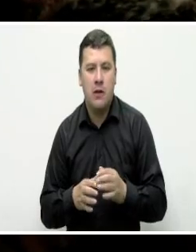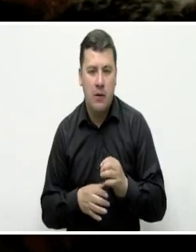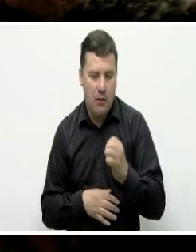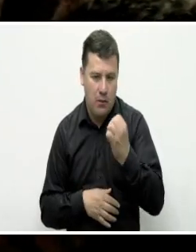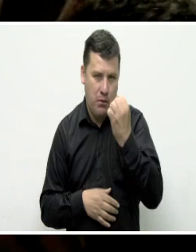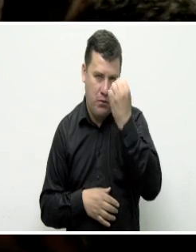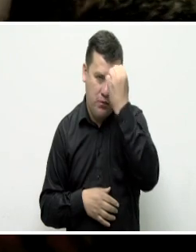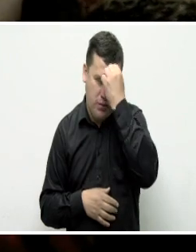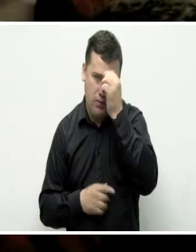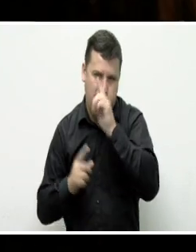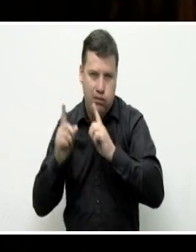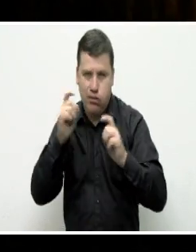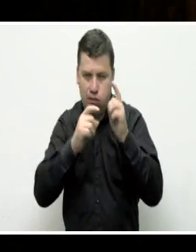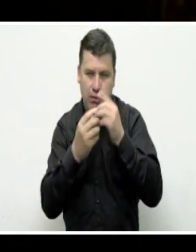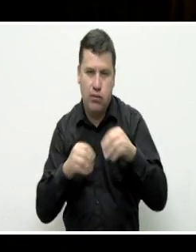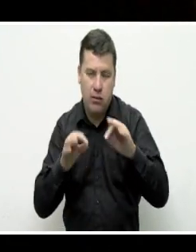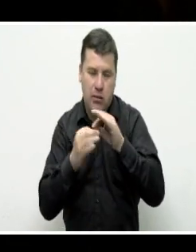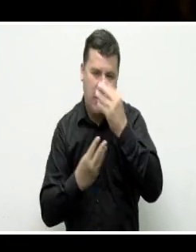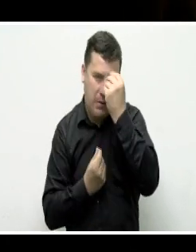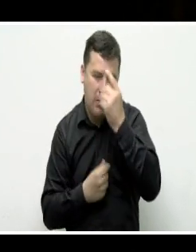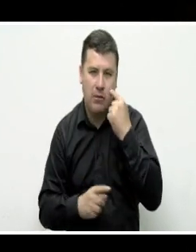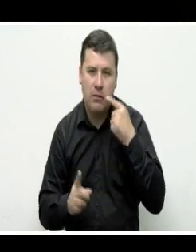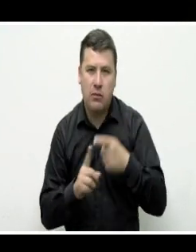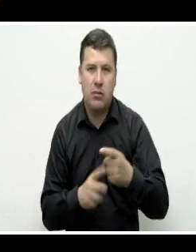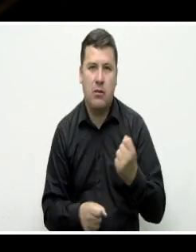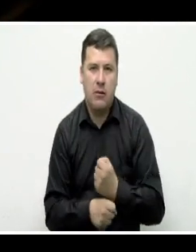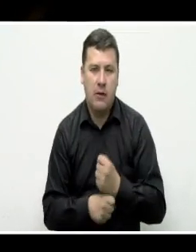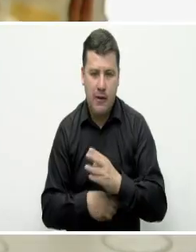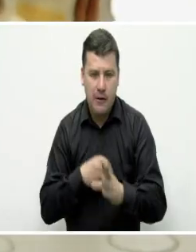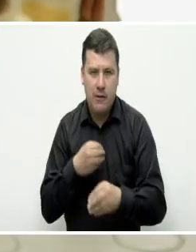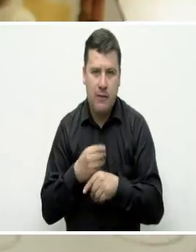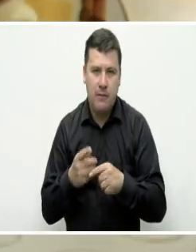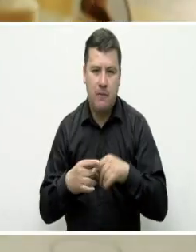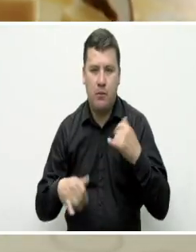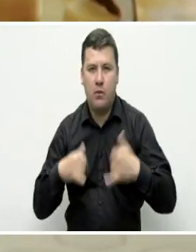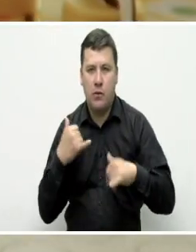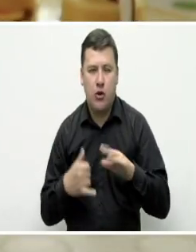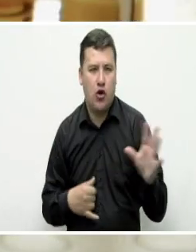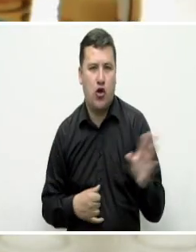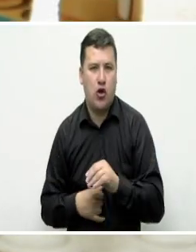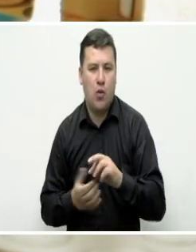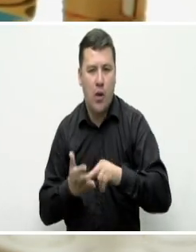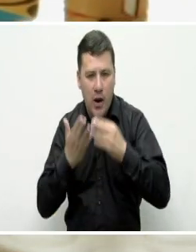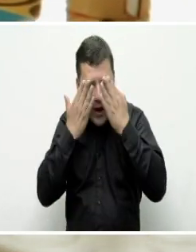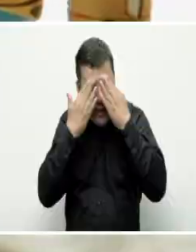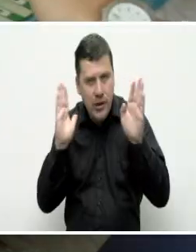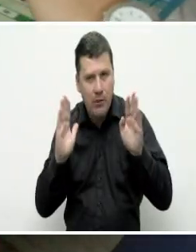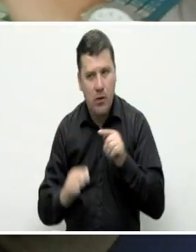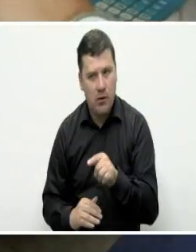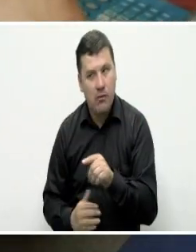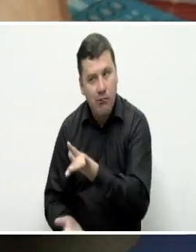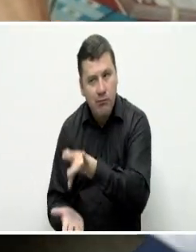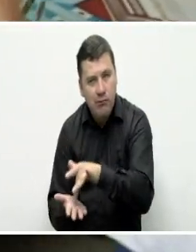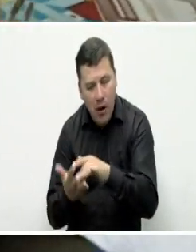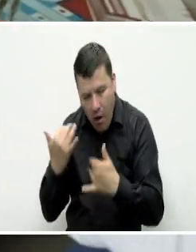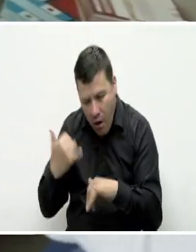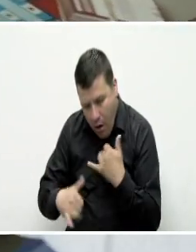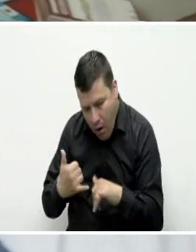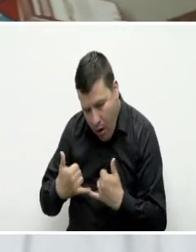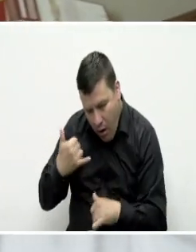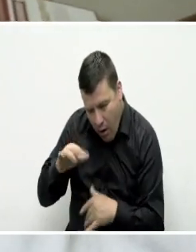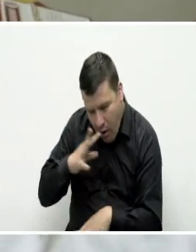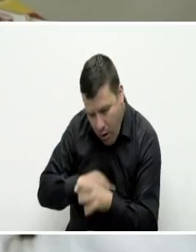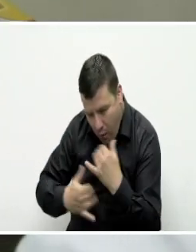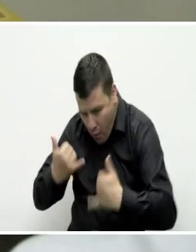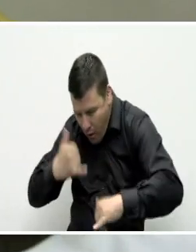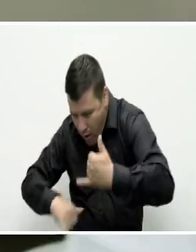profesores reflexionan sobre valores. A este trabajo se sumó la creación del juego Todos Somos Democracia, para que, a partir de la lúdica y la